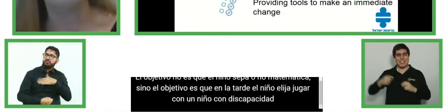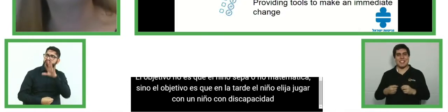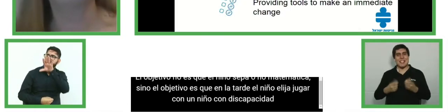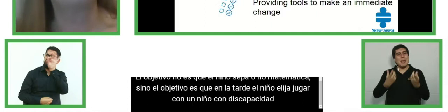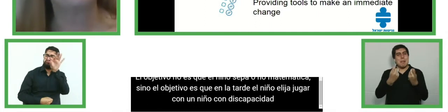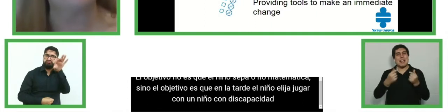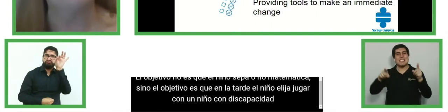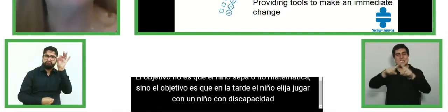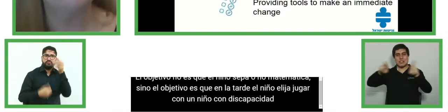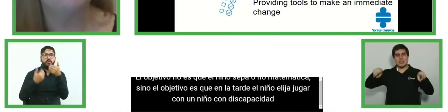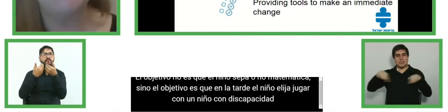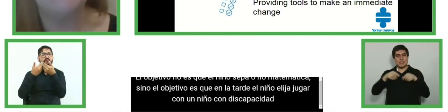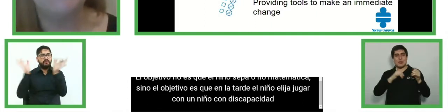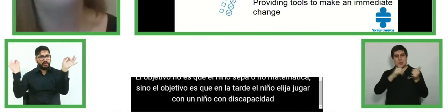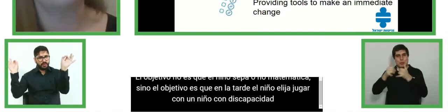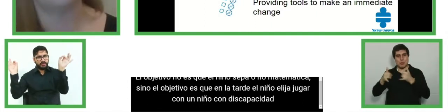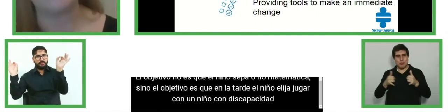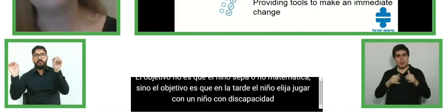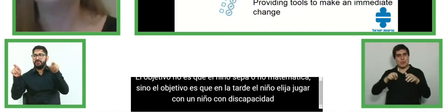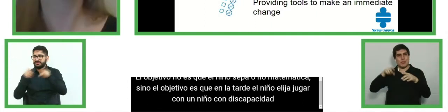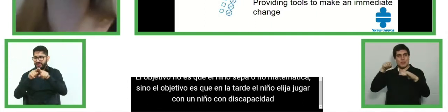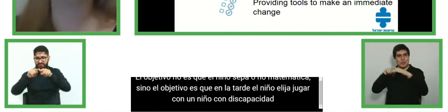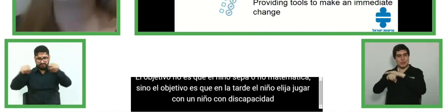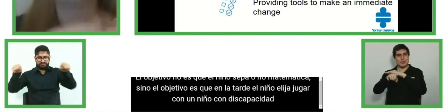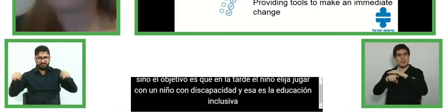parte de. Próxima, por favor. Un minuto.